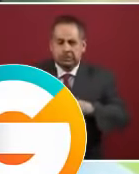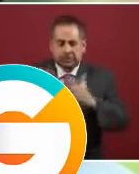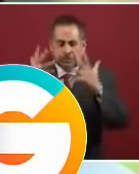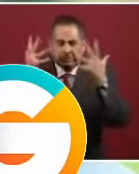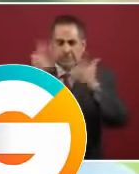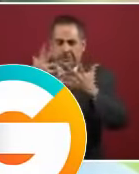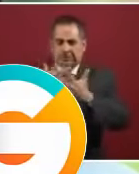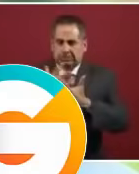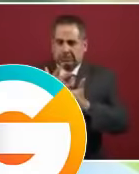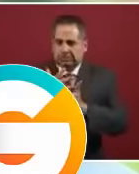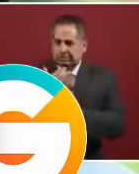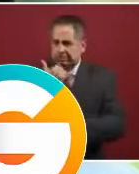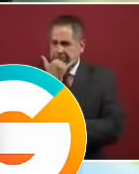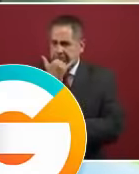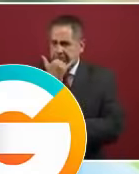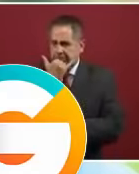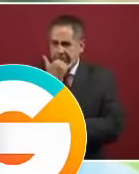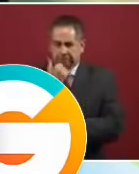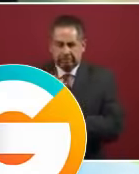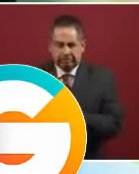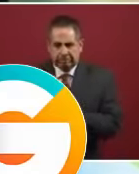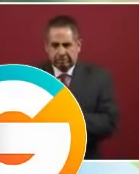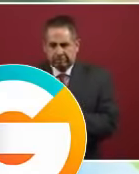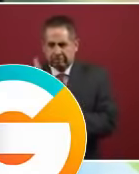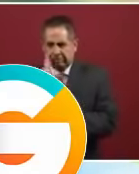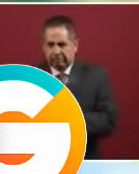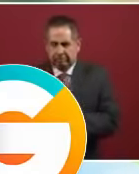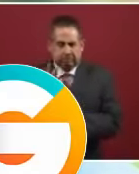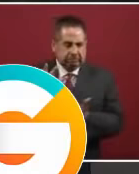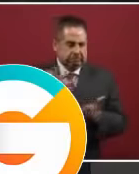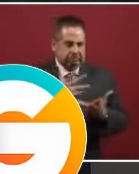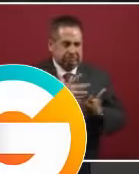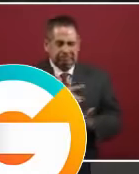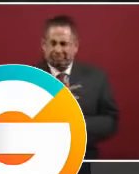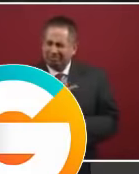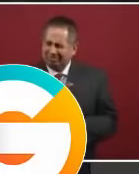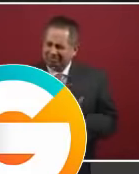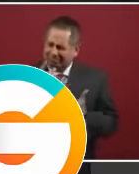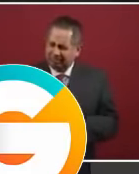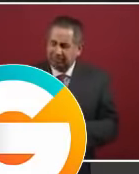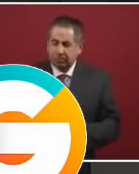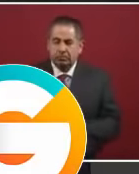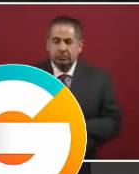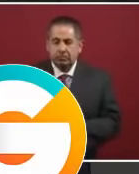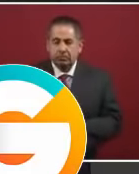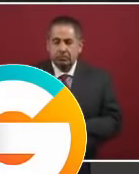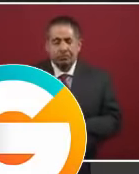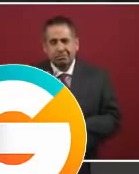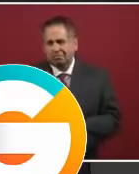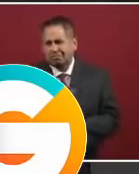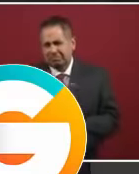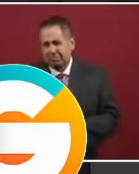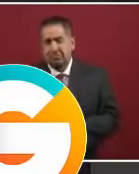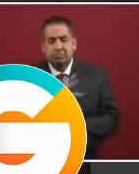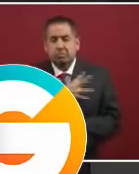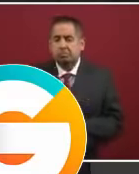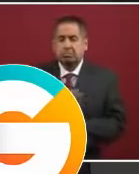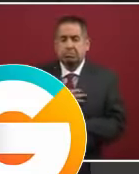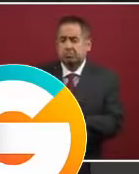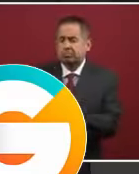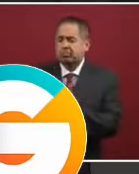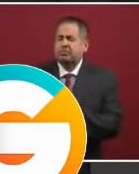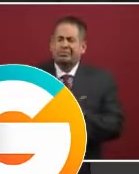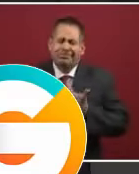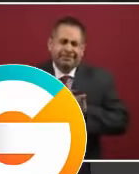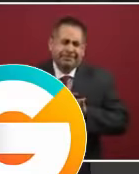a ver que las cosas ya no salen como tú quieres y obviamente hay dolor. Valoro el no estar con mis hijos. Valoro